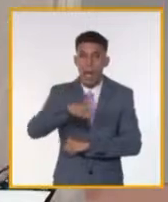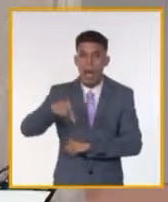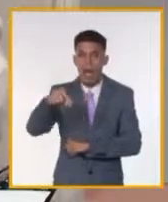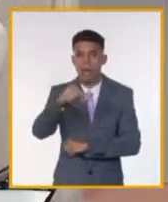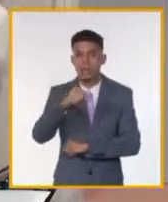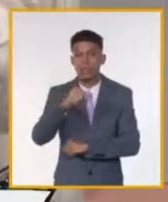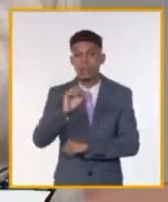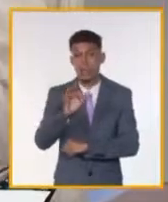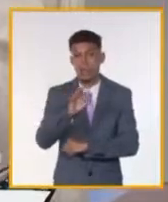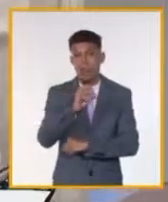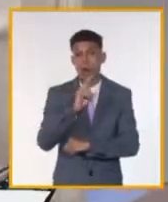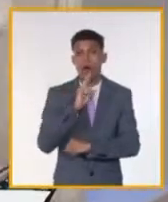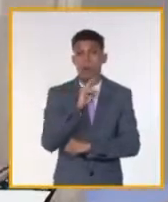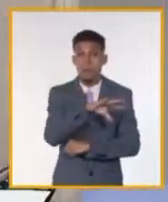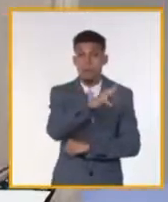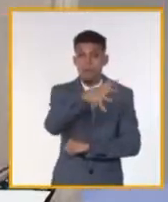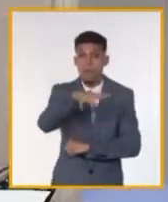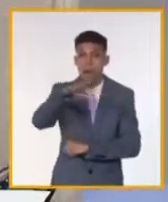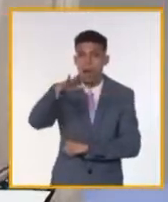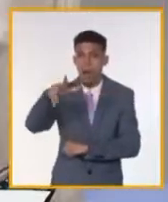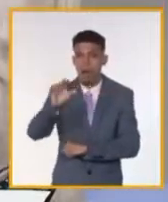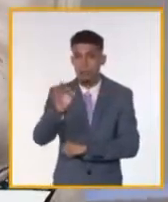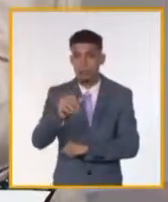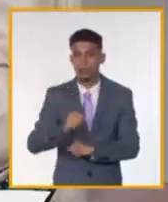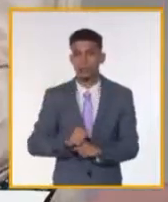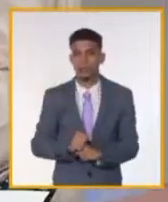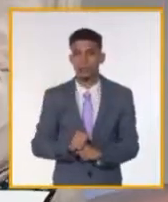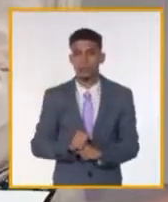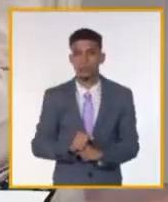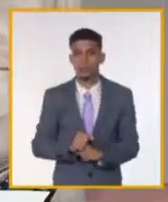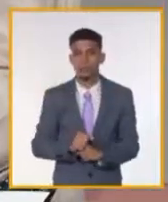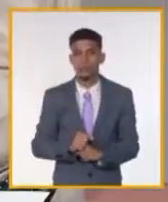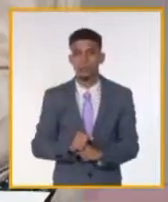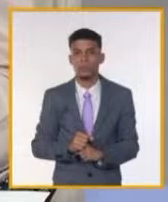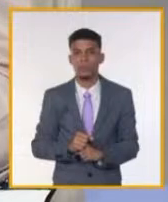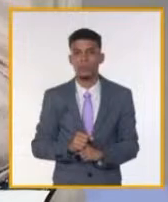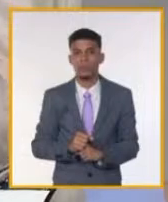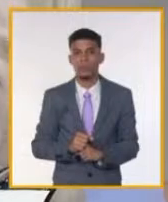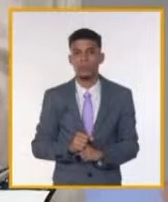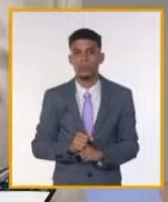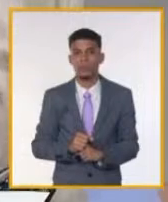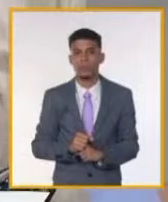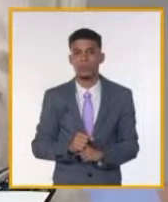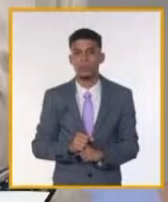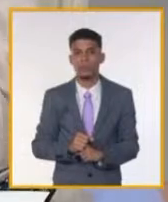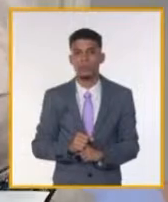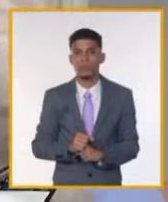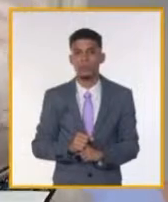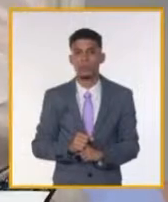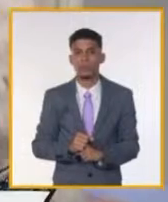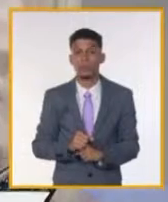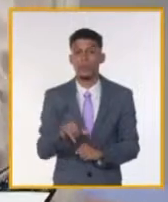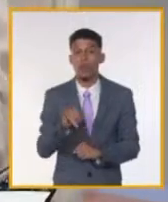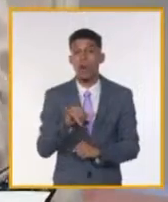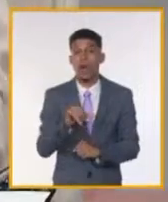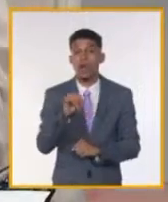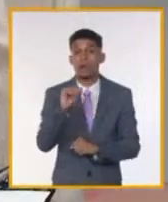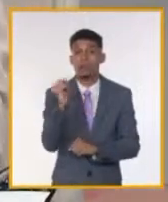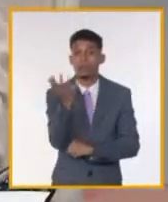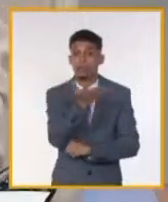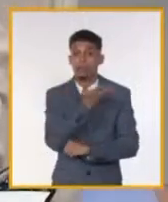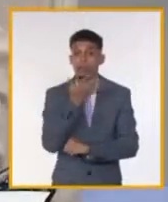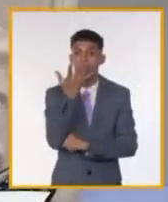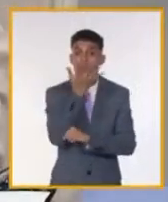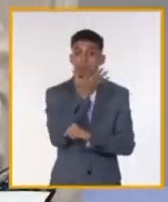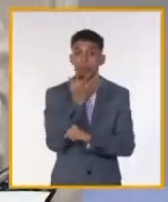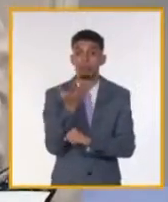del agua del mar y sustituye ese aire que está totalmente húmedo por aire seco y